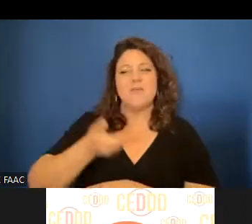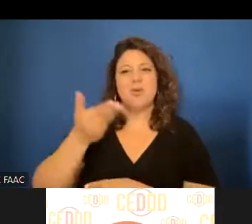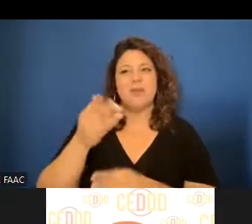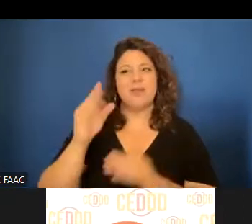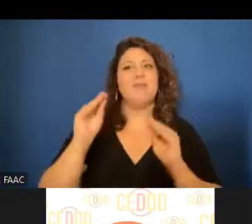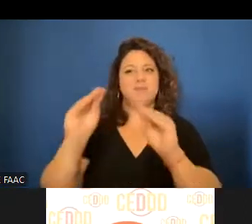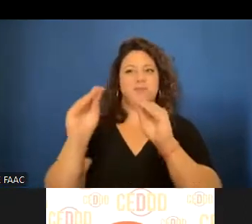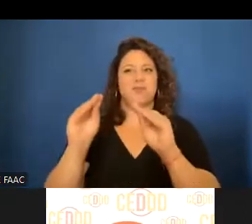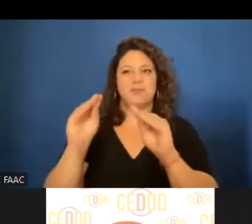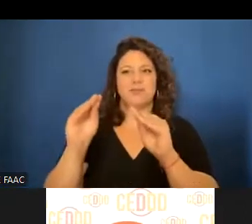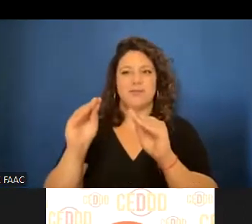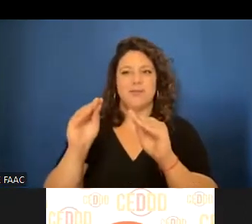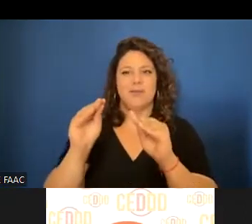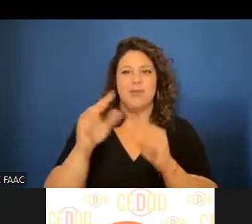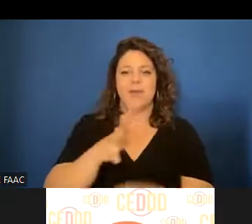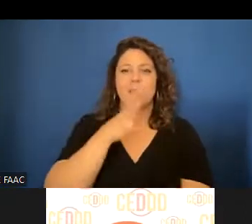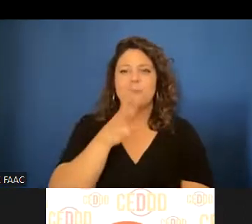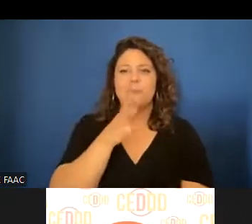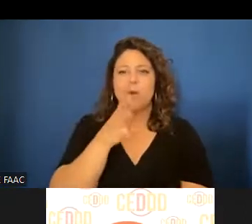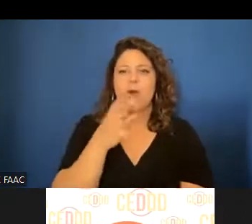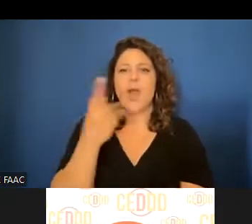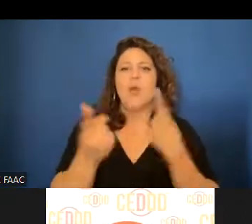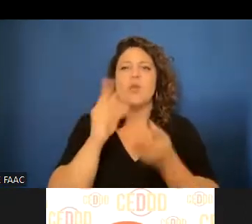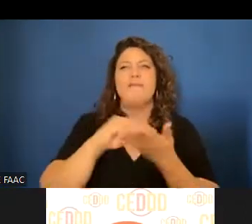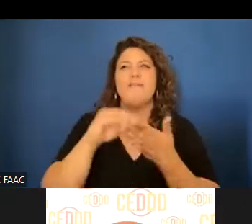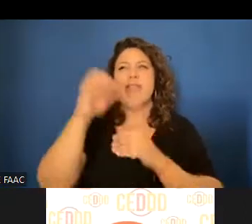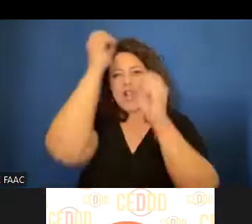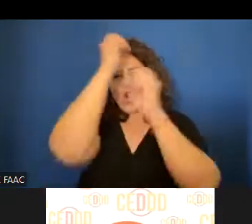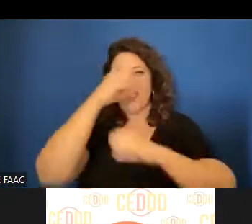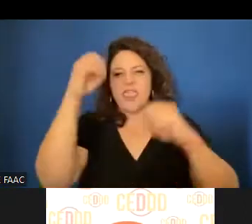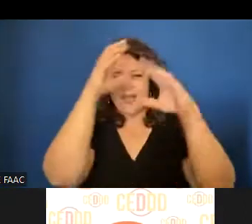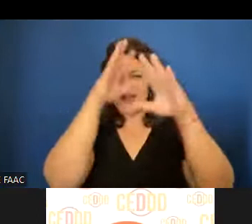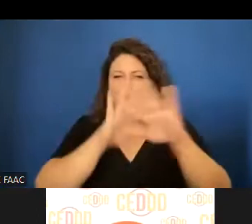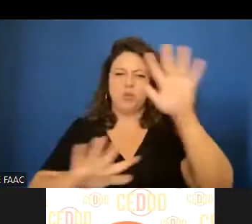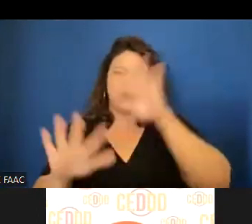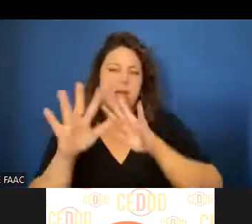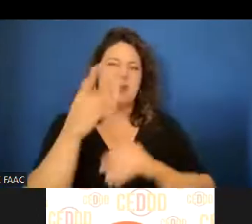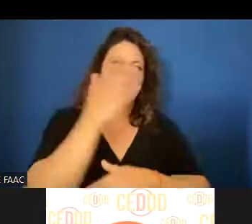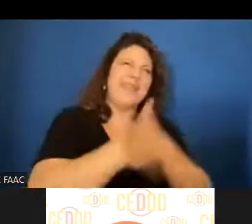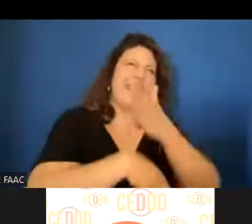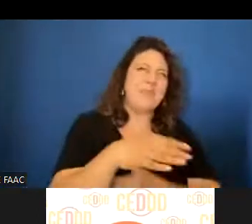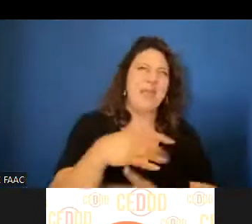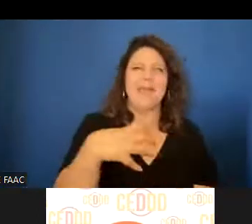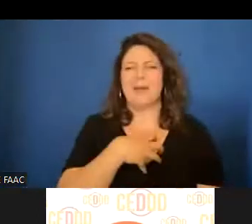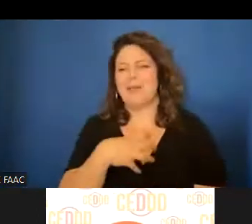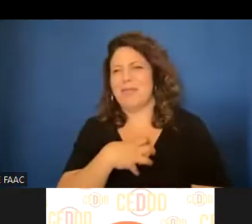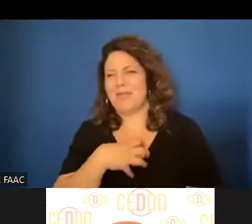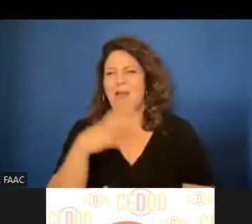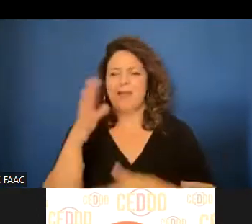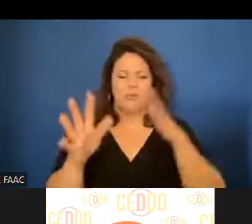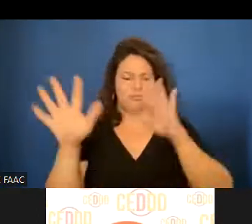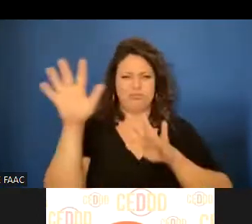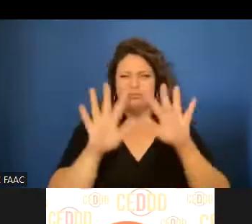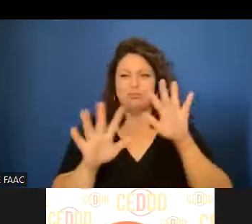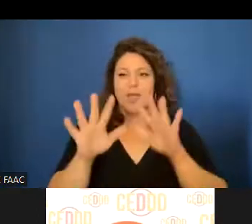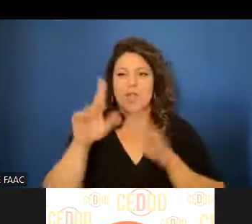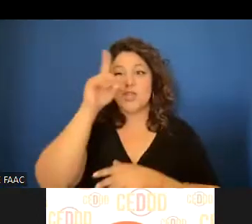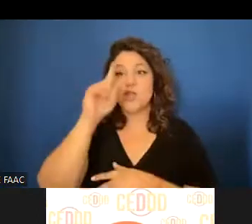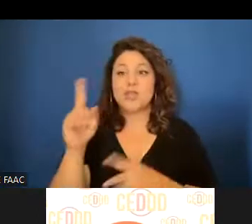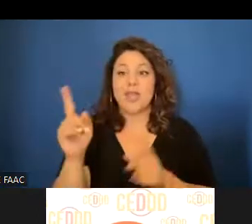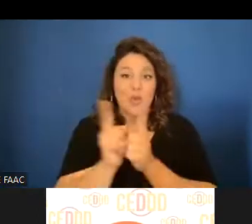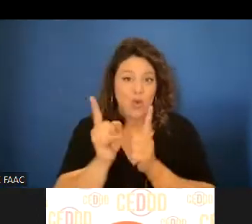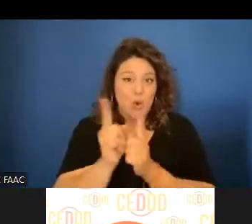empresa, ¿vale? Entonces, en concreto, para que no nos entendamos, el caso fue un trabajador de un